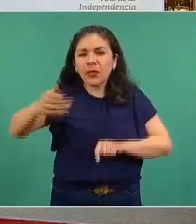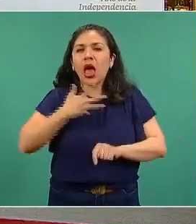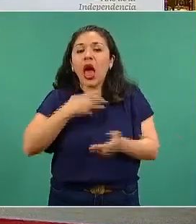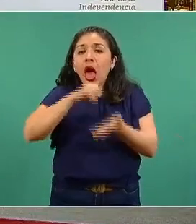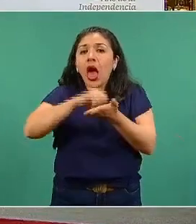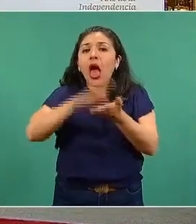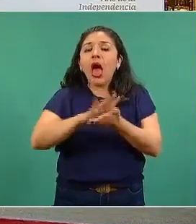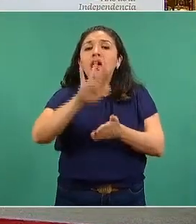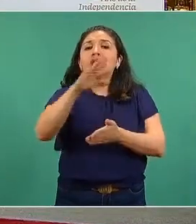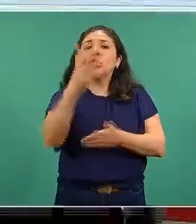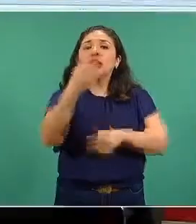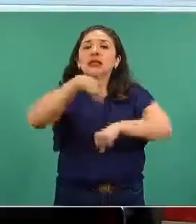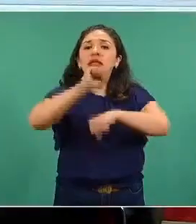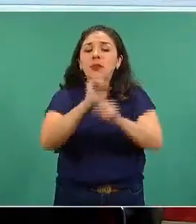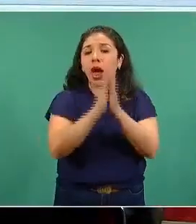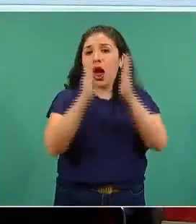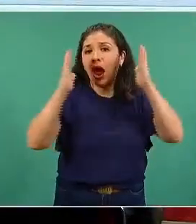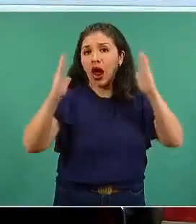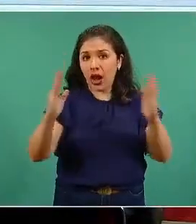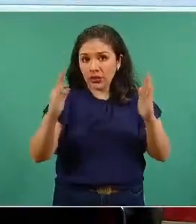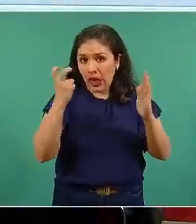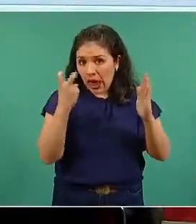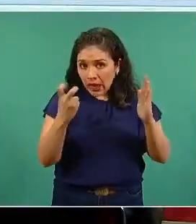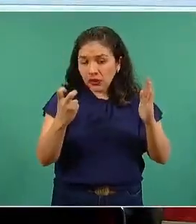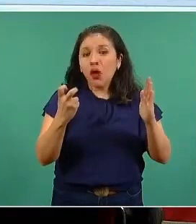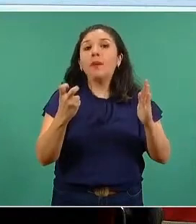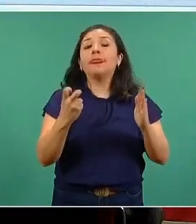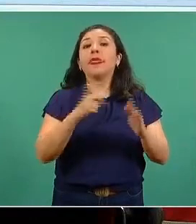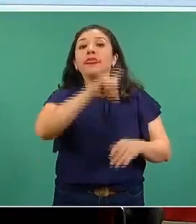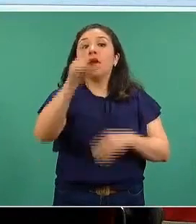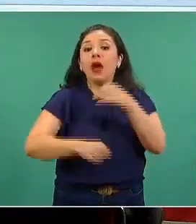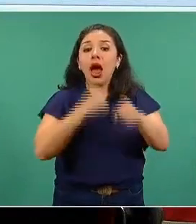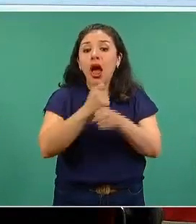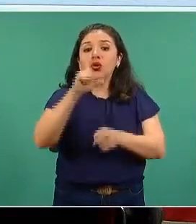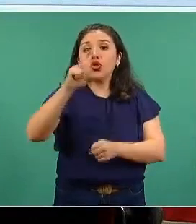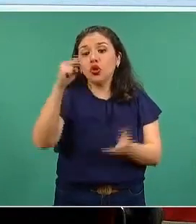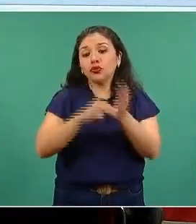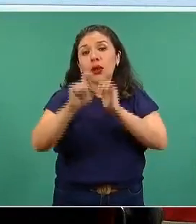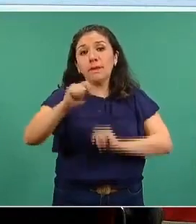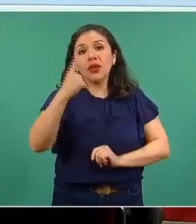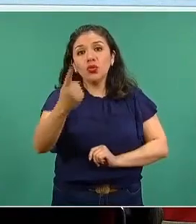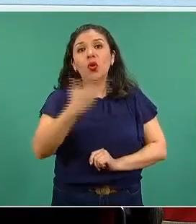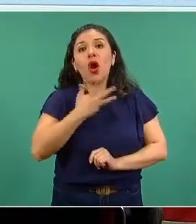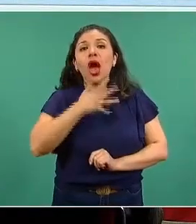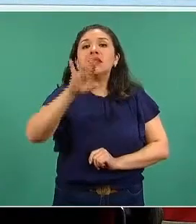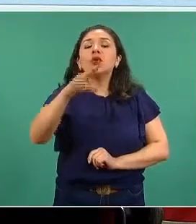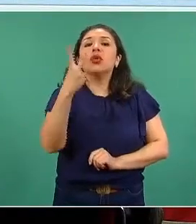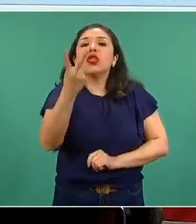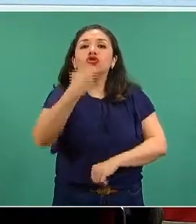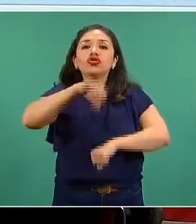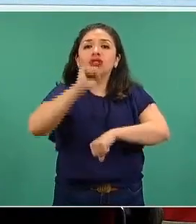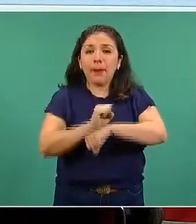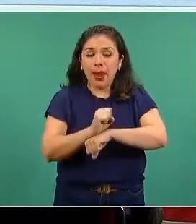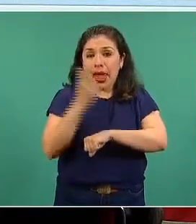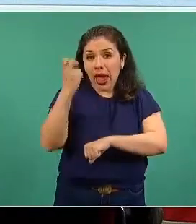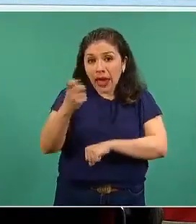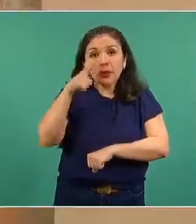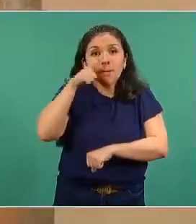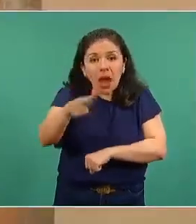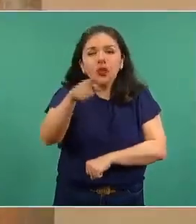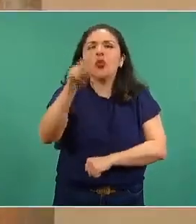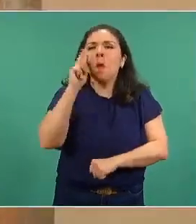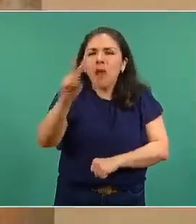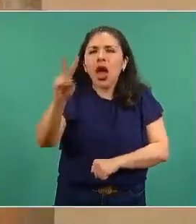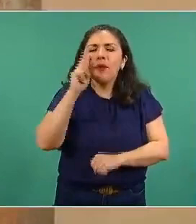teníamos 53 semanas epidemiológicas. Para el año 2021 tenemos 52, y aquí ustedes van a ir